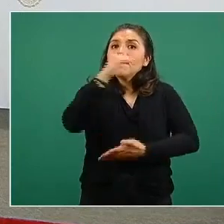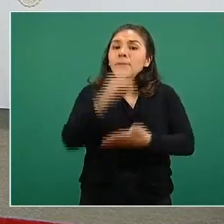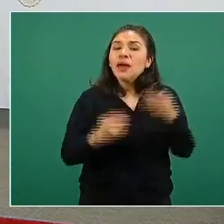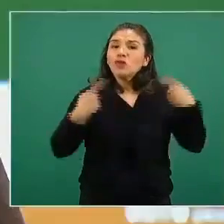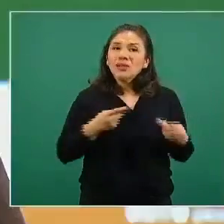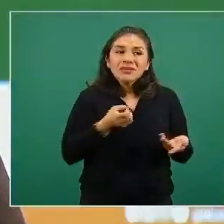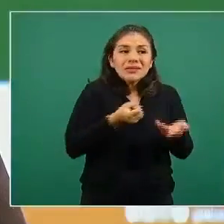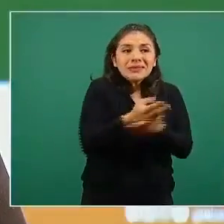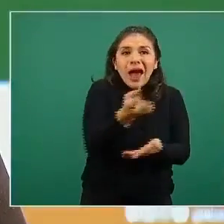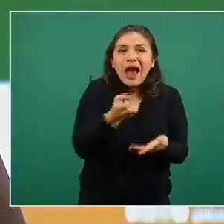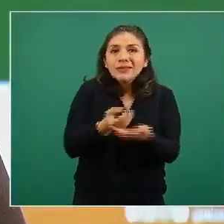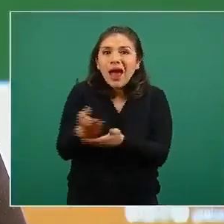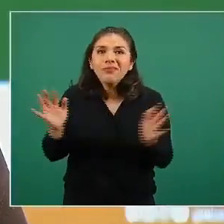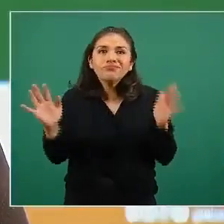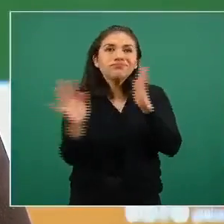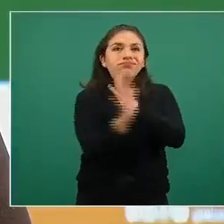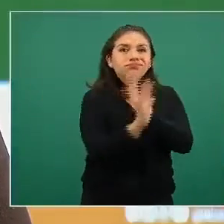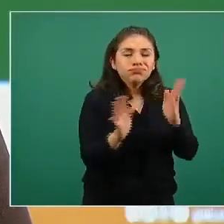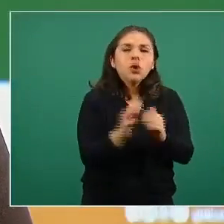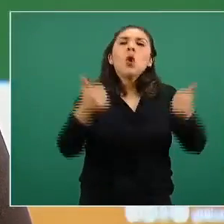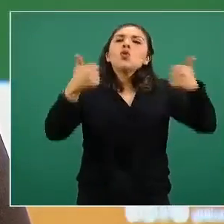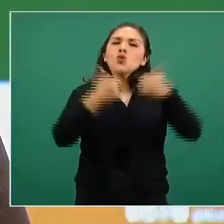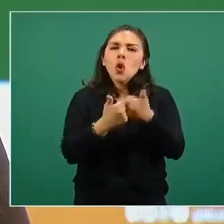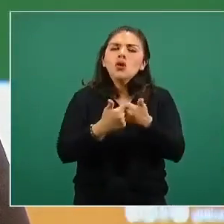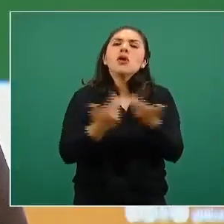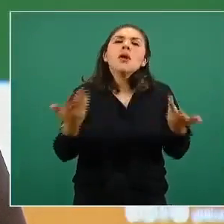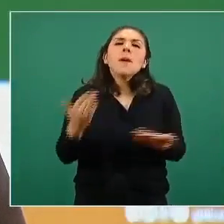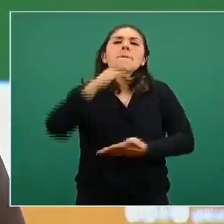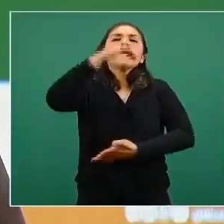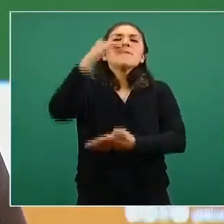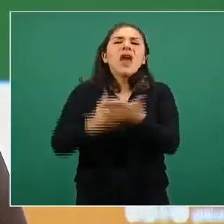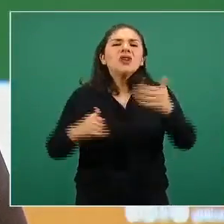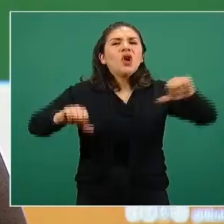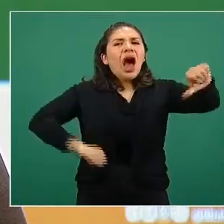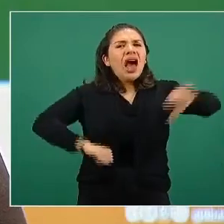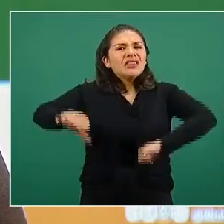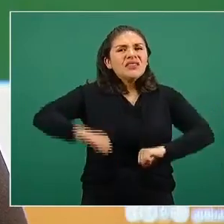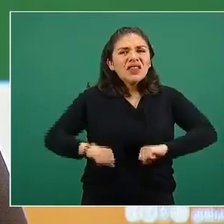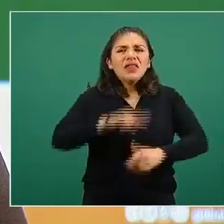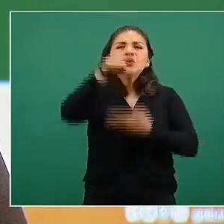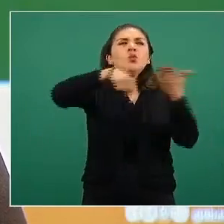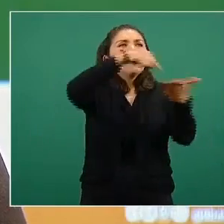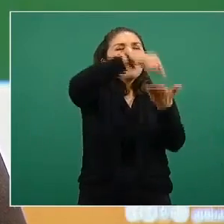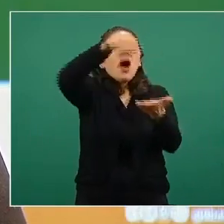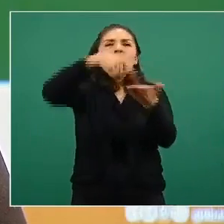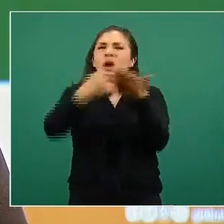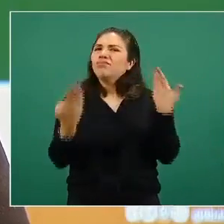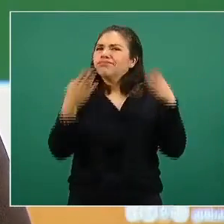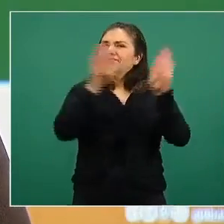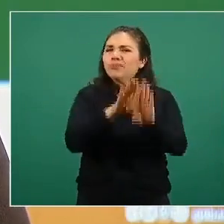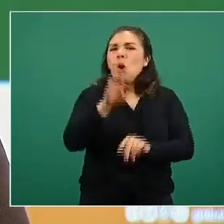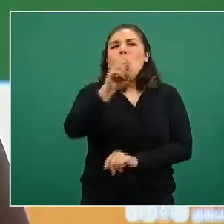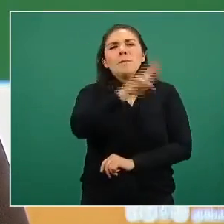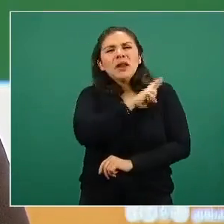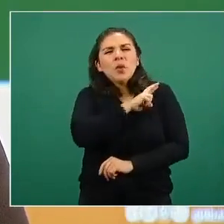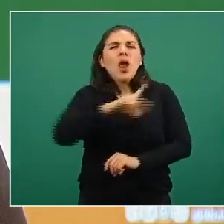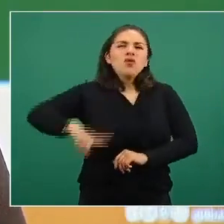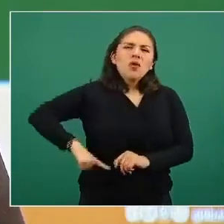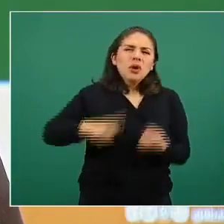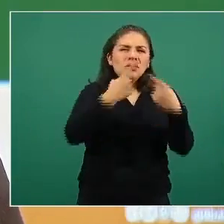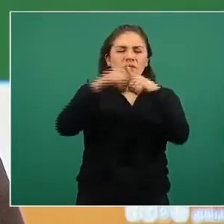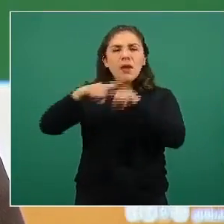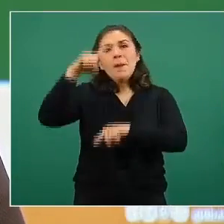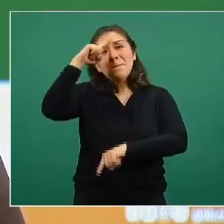movilidad, esto complementado con la disminución de actividades en los espacios públicos y privados, sobre todo aquellas que